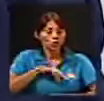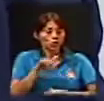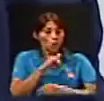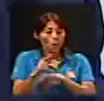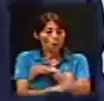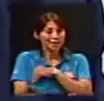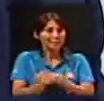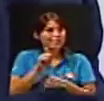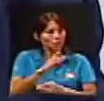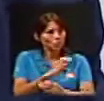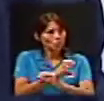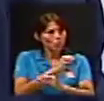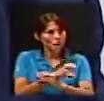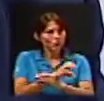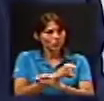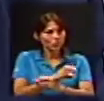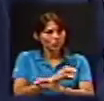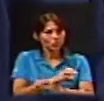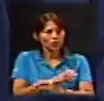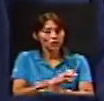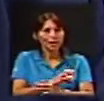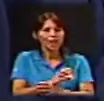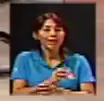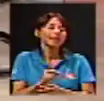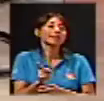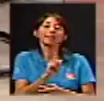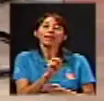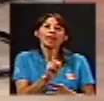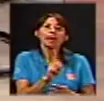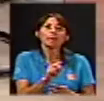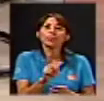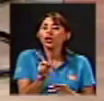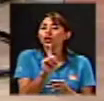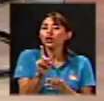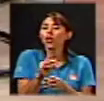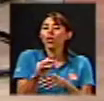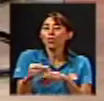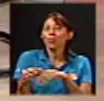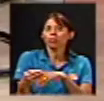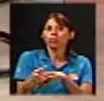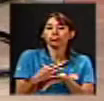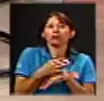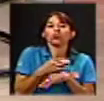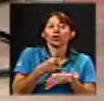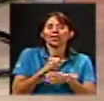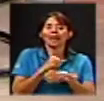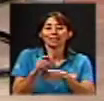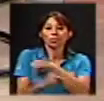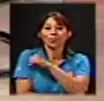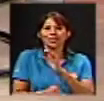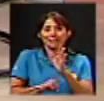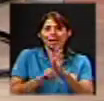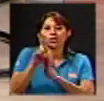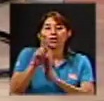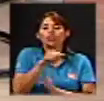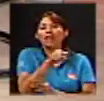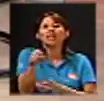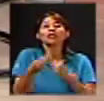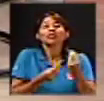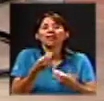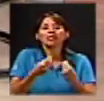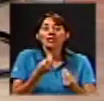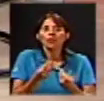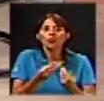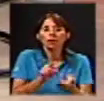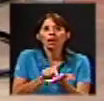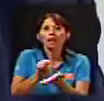resfriarnos de lo que están haciendo las economías desarrolladas, que es, a todas luces, imprimir dinero en exceso. Esa ha sido la política que han